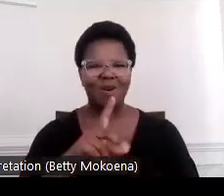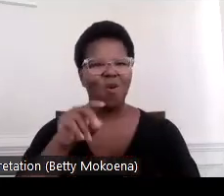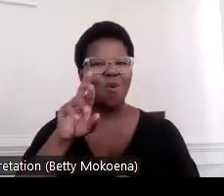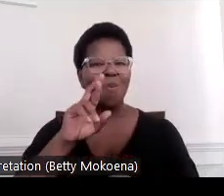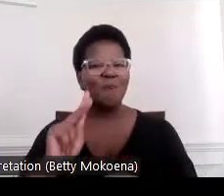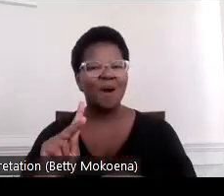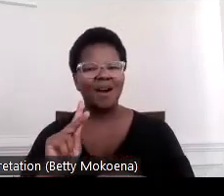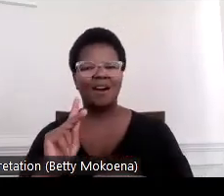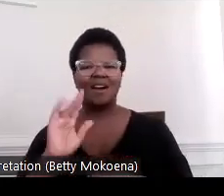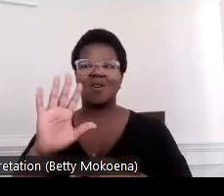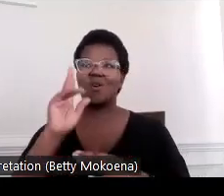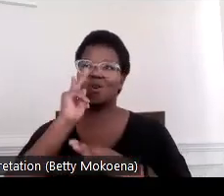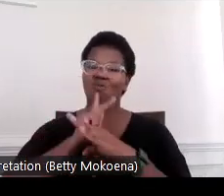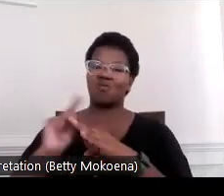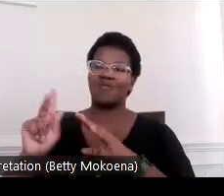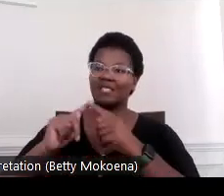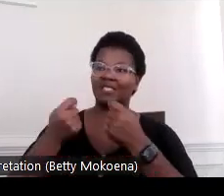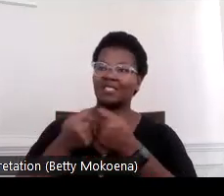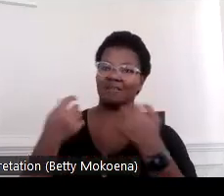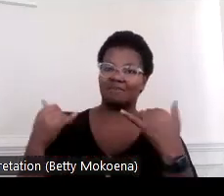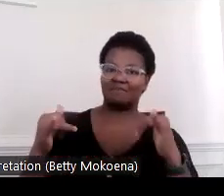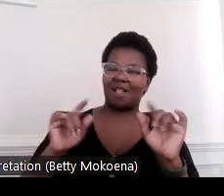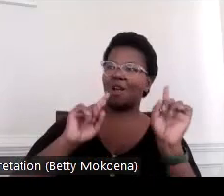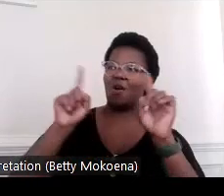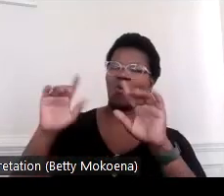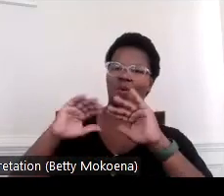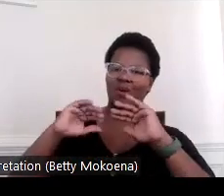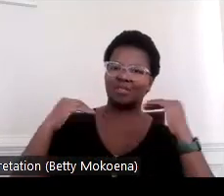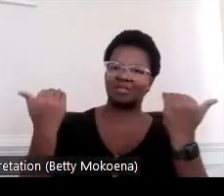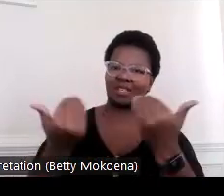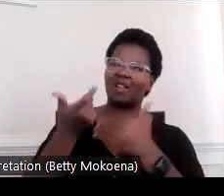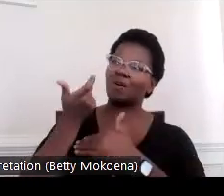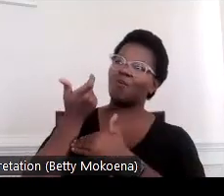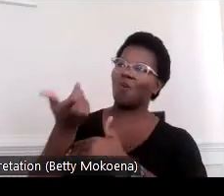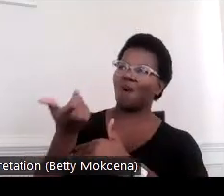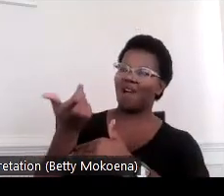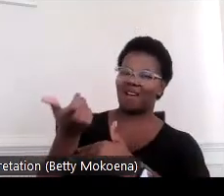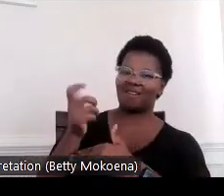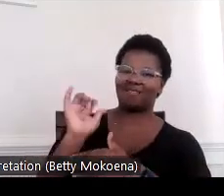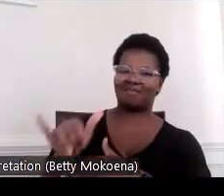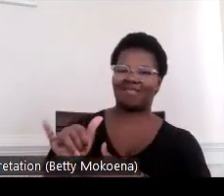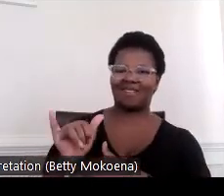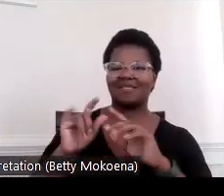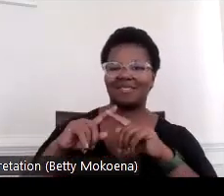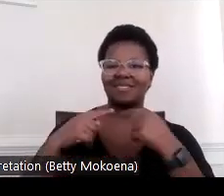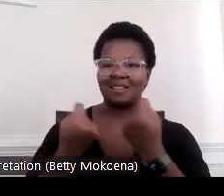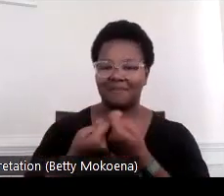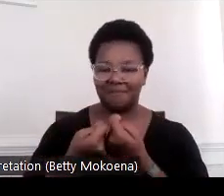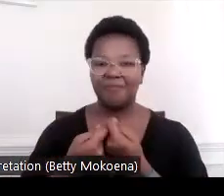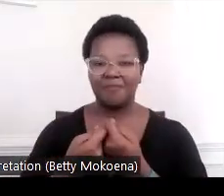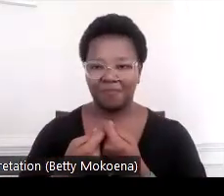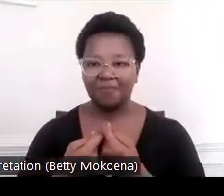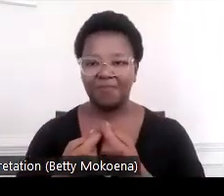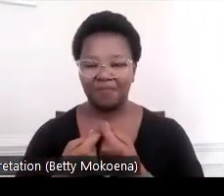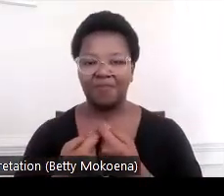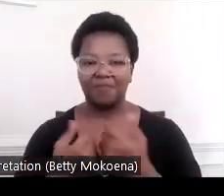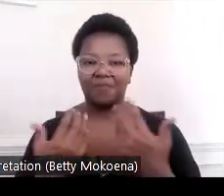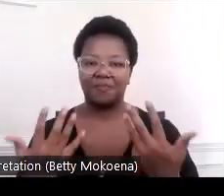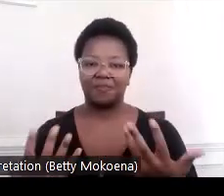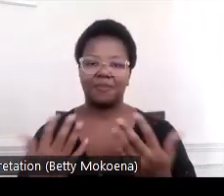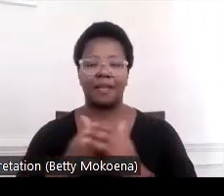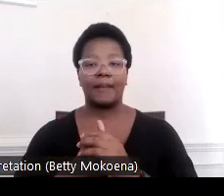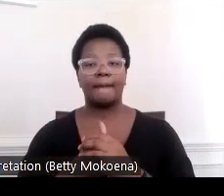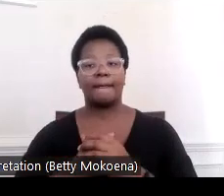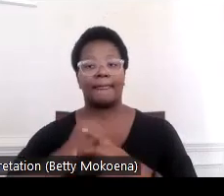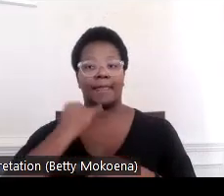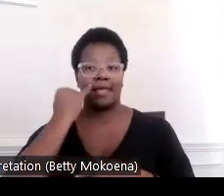en un deporte sea en un parque local en la casa de alguien o ir a asistir a un juego un partido